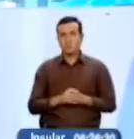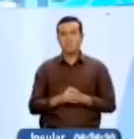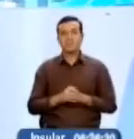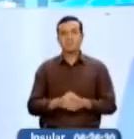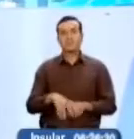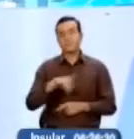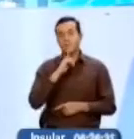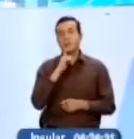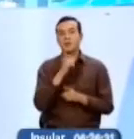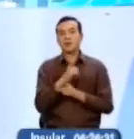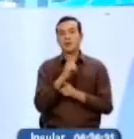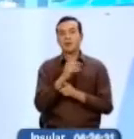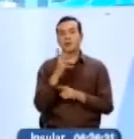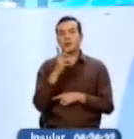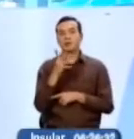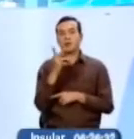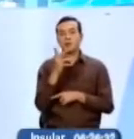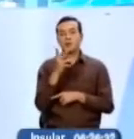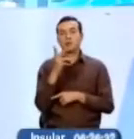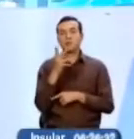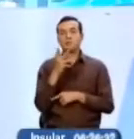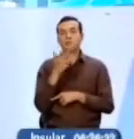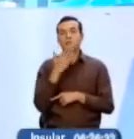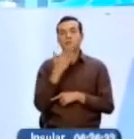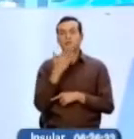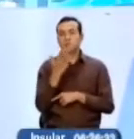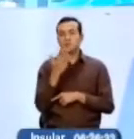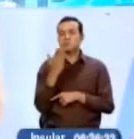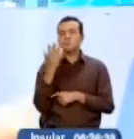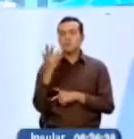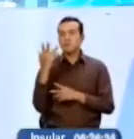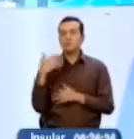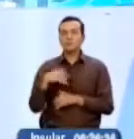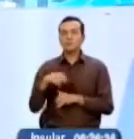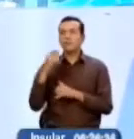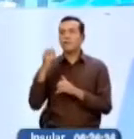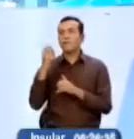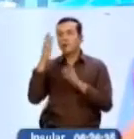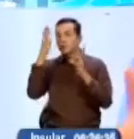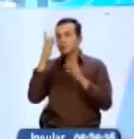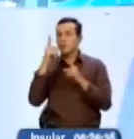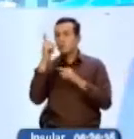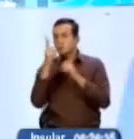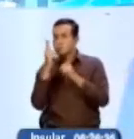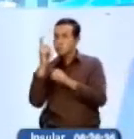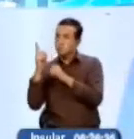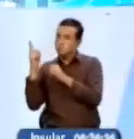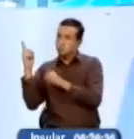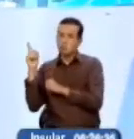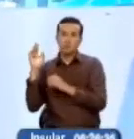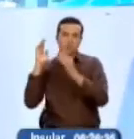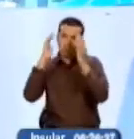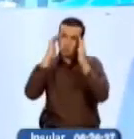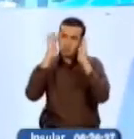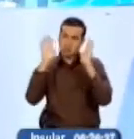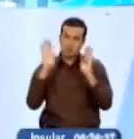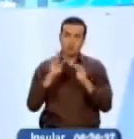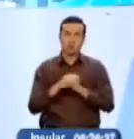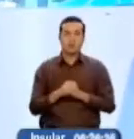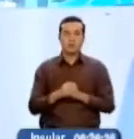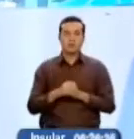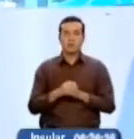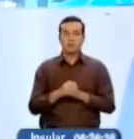incluso la actividad del festival do es posible que para